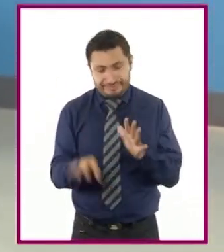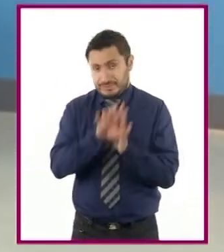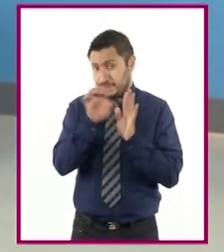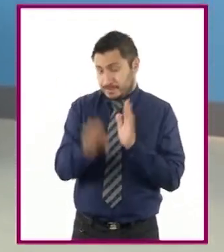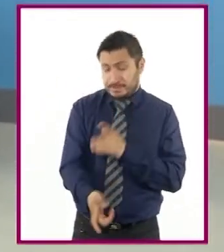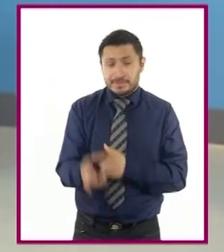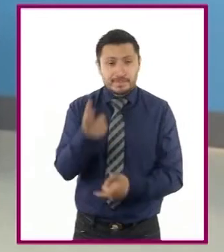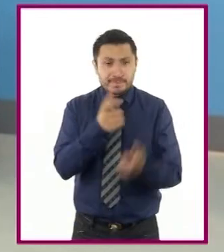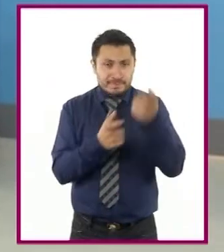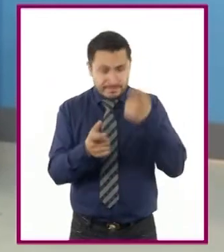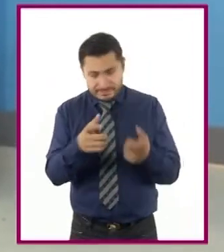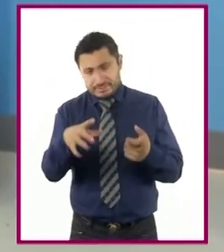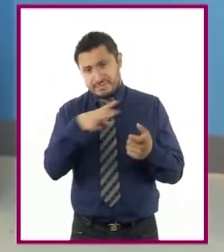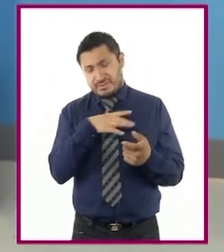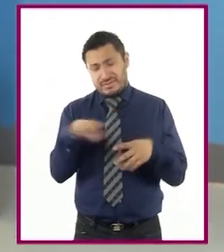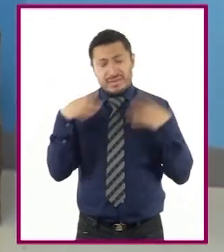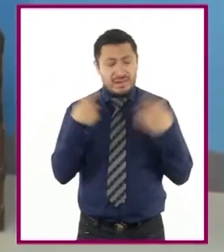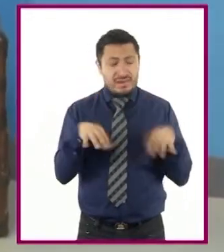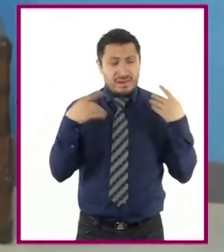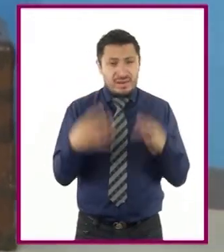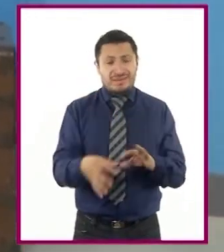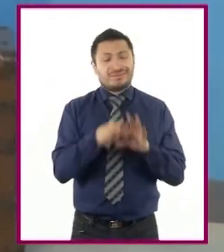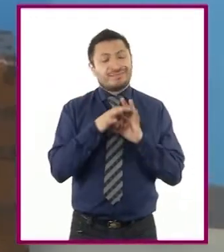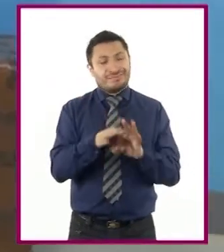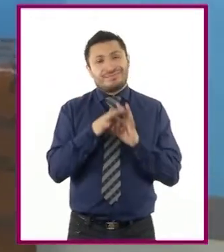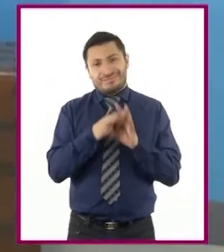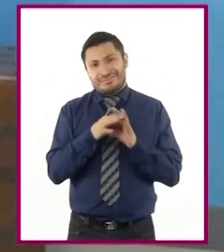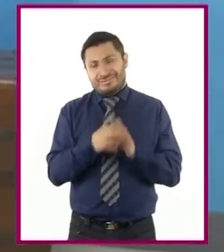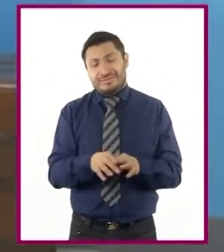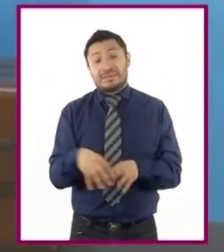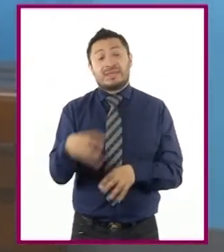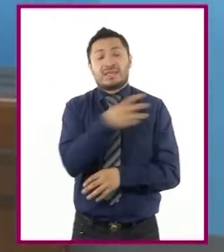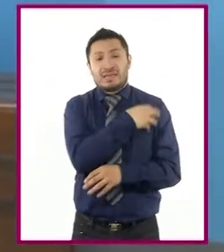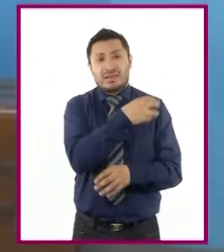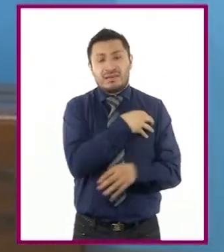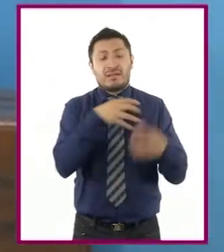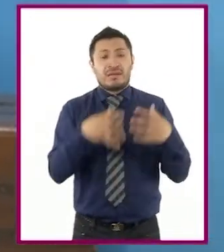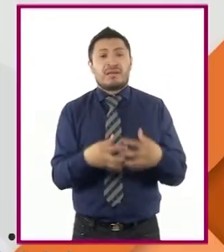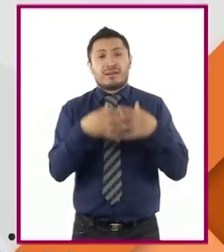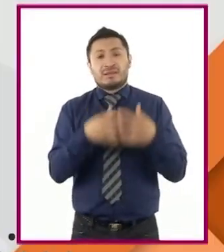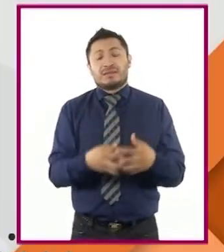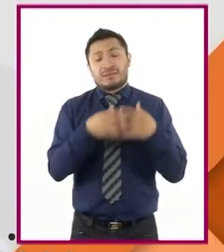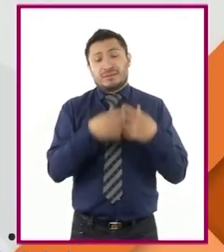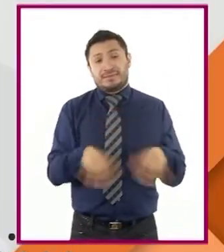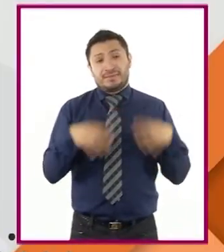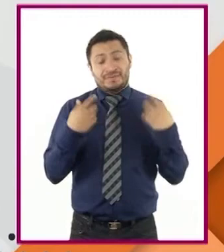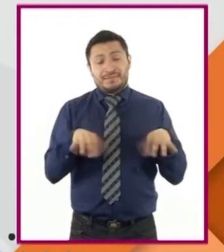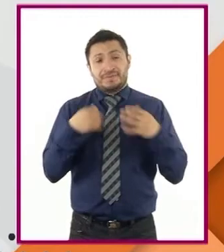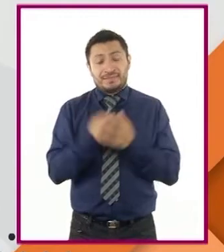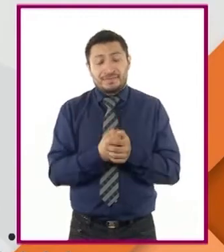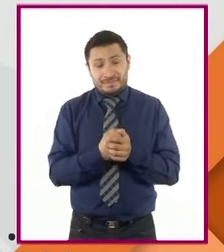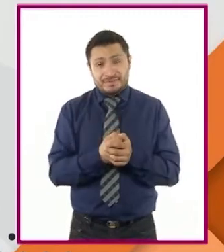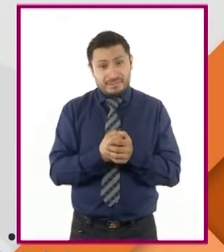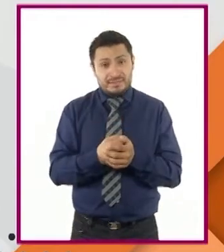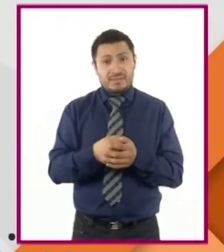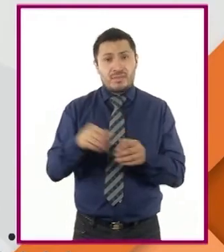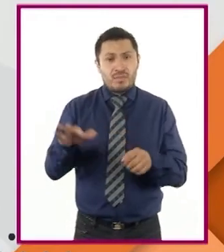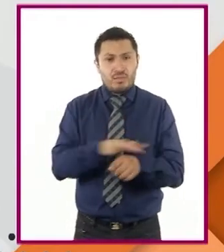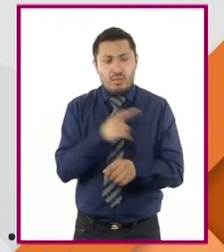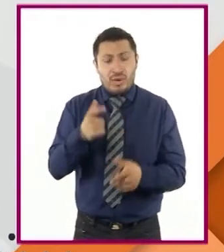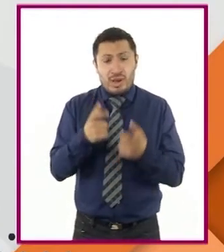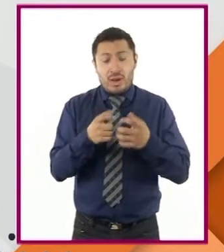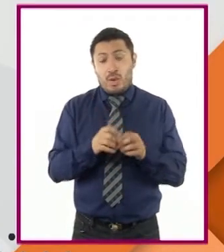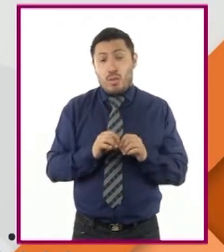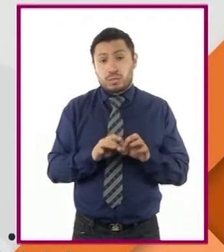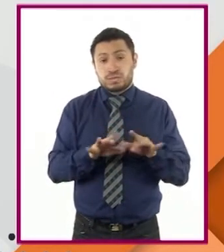causas económicas tenían completa relación con el proceso del capitalismo y la industrialización. Debido a la expansión económica